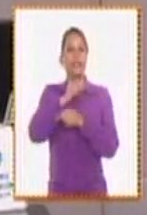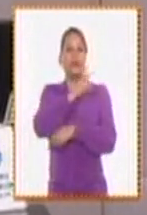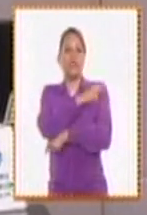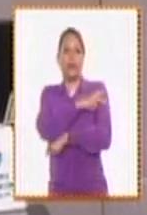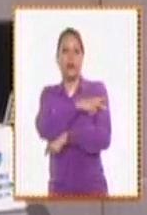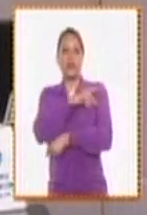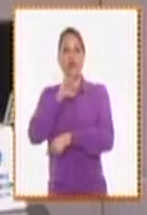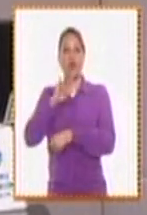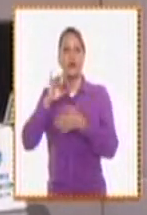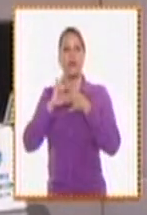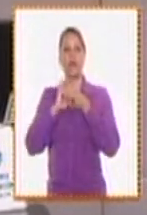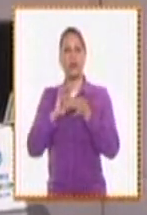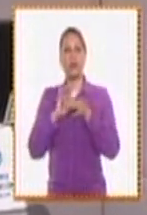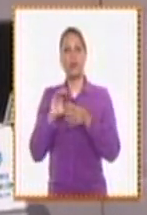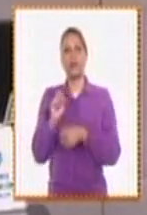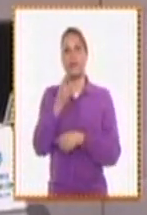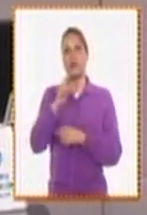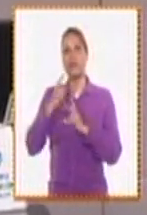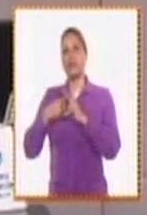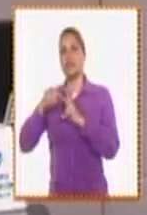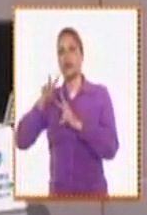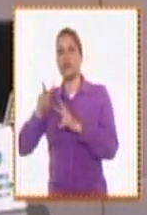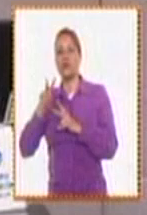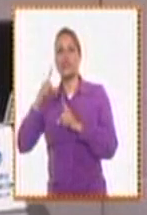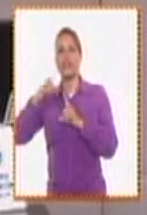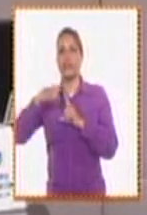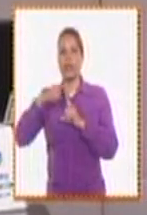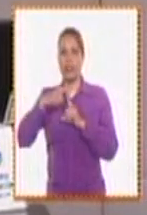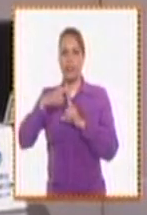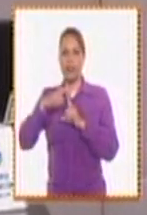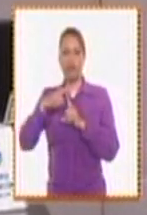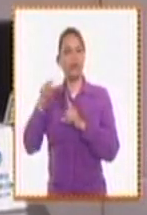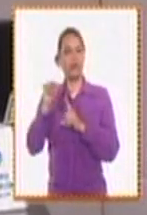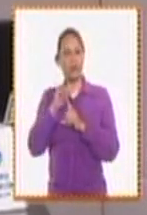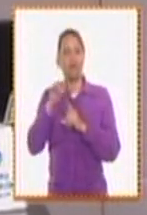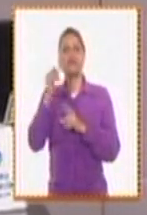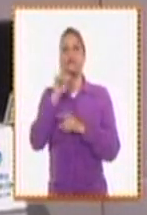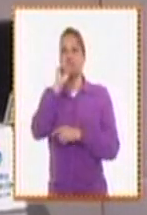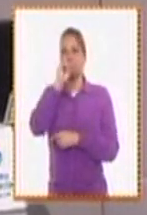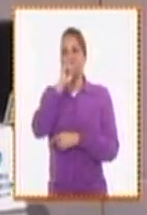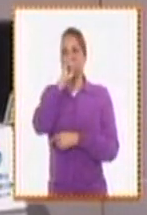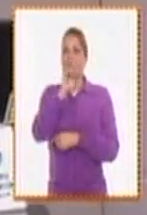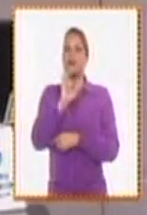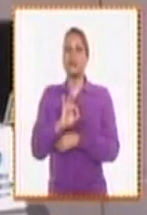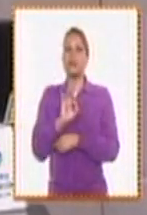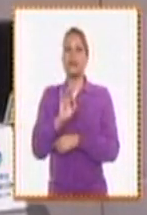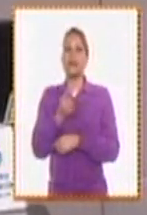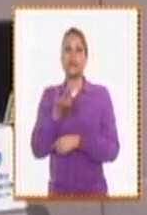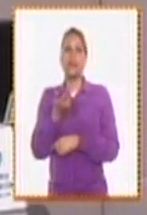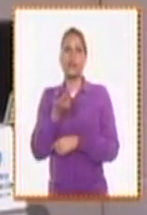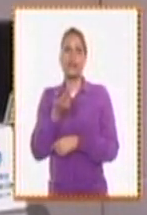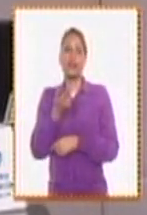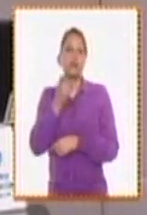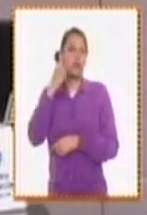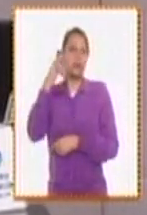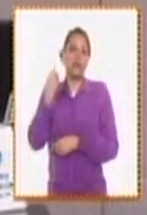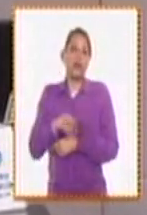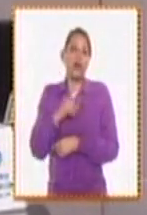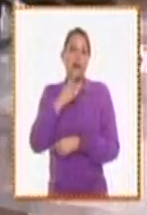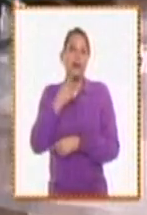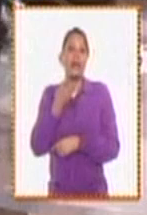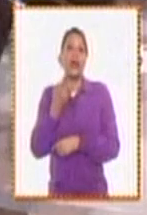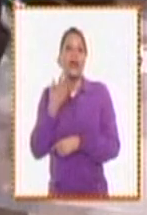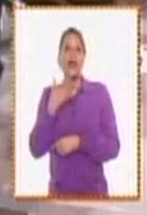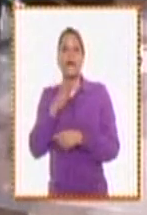grado, primer y segundo año en la educación técnica y profesional, que participe en un hecho de droga un estudiante no tiene rostro. En los primeros tiempos,